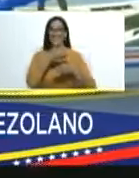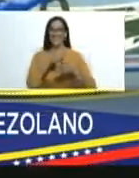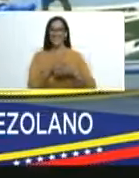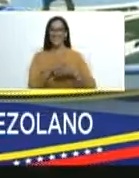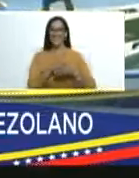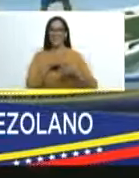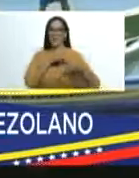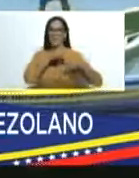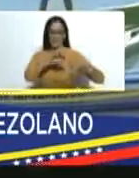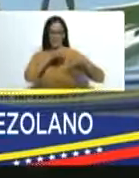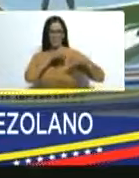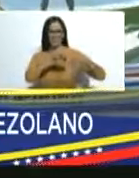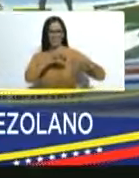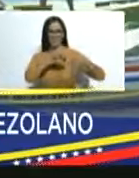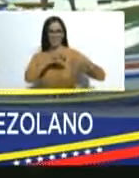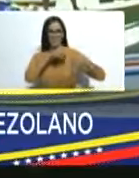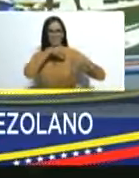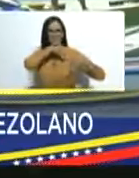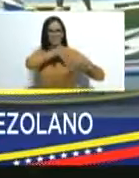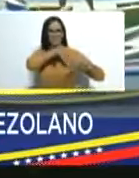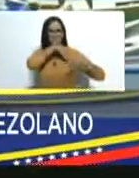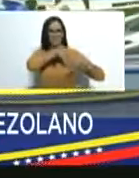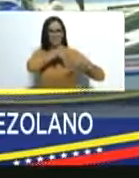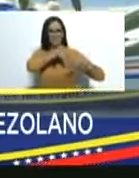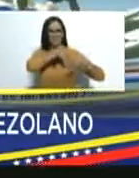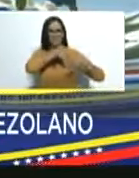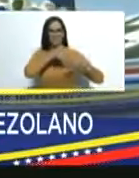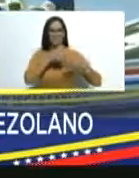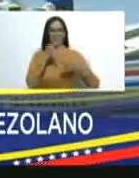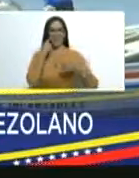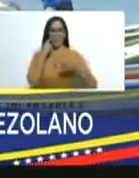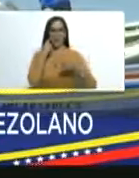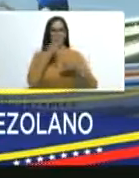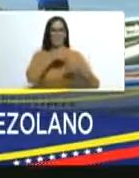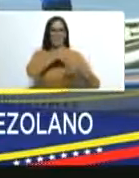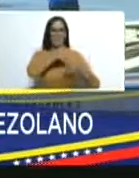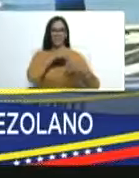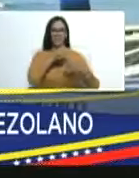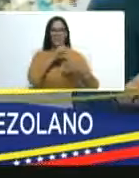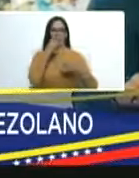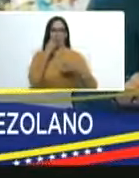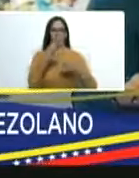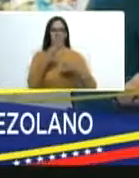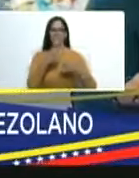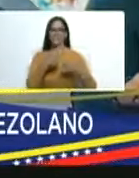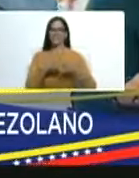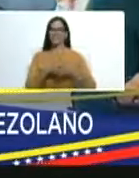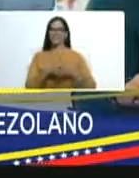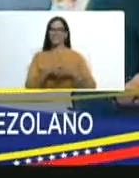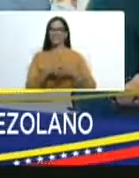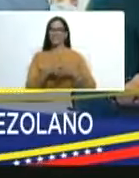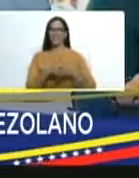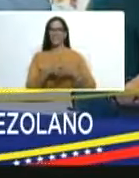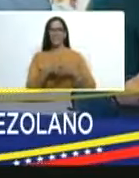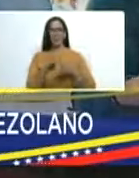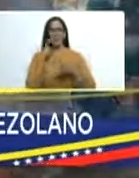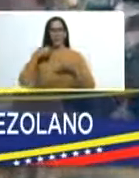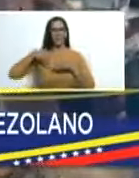bolsillo. ¿Ah? Déjame ver, vale. No me di cuenta. Déjame el otro